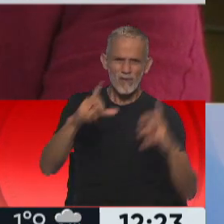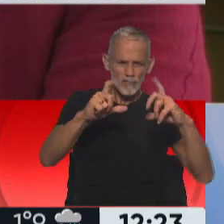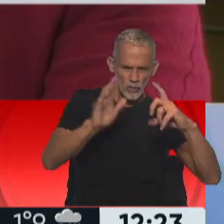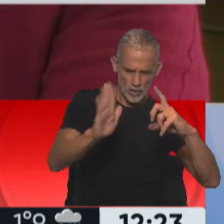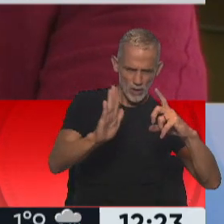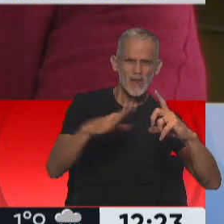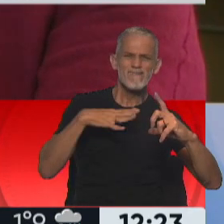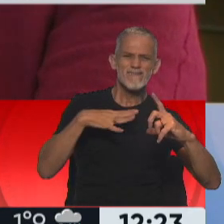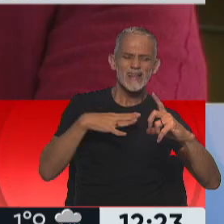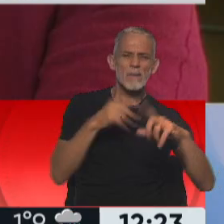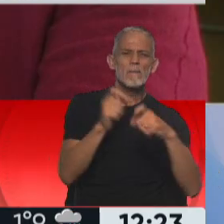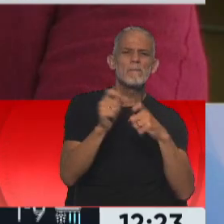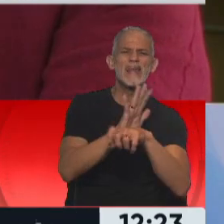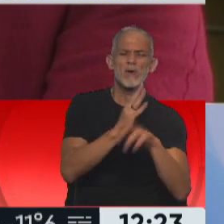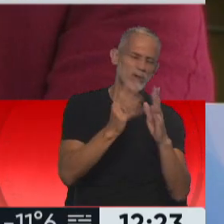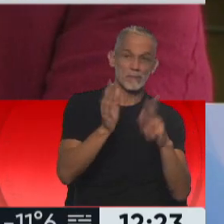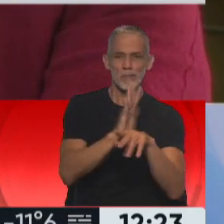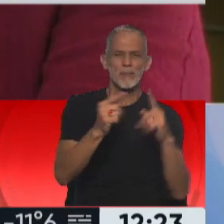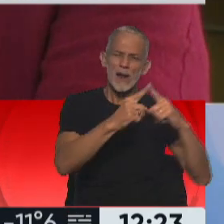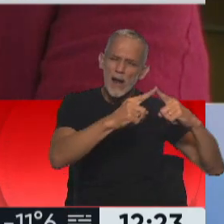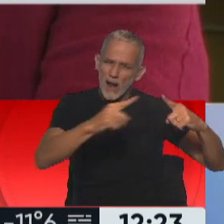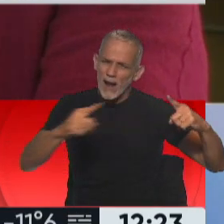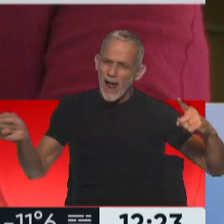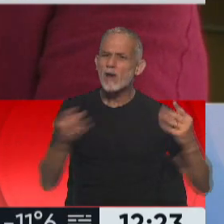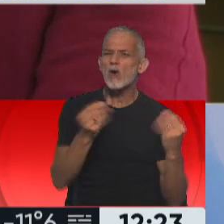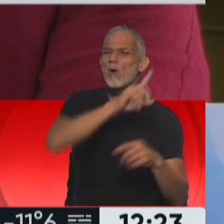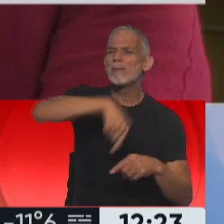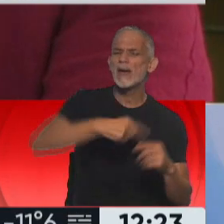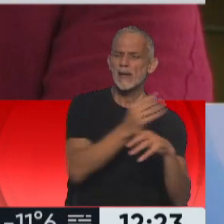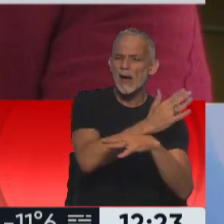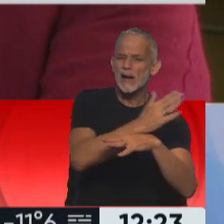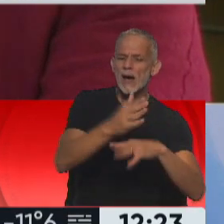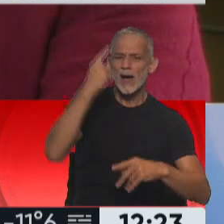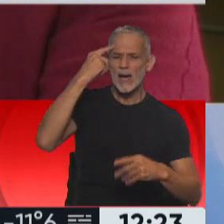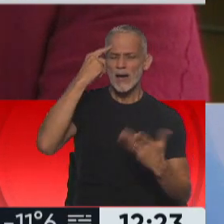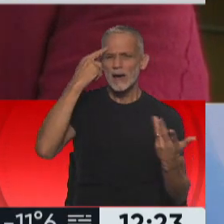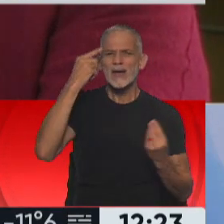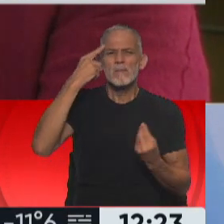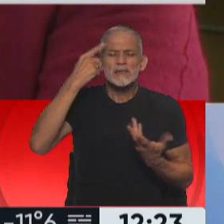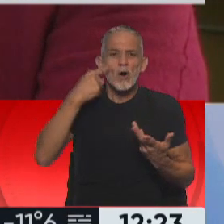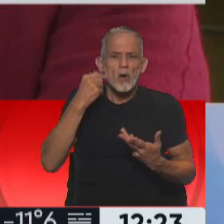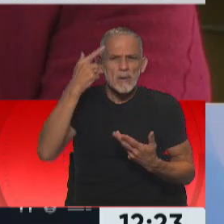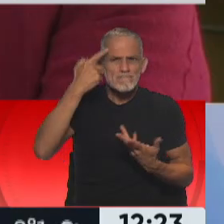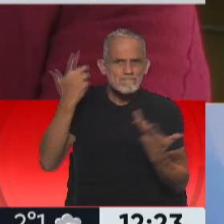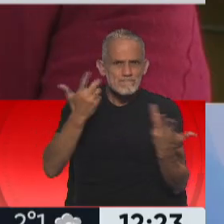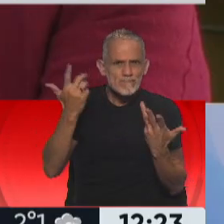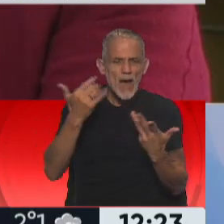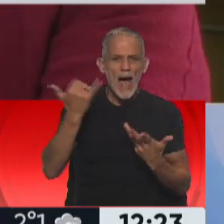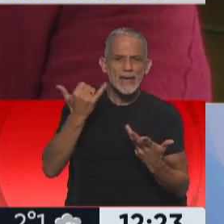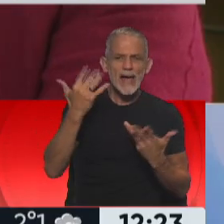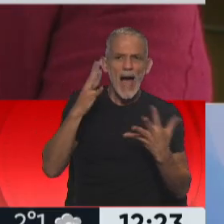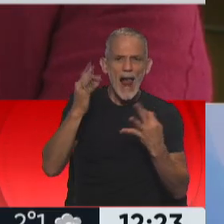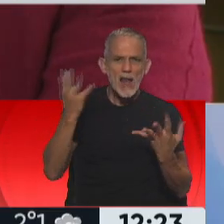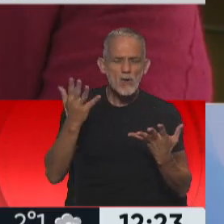la psicocriminogénesis. ¿Qué pasaba por esa cabeza en ese momento? Y si había algún